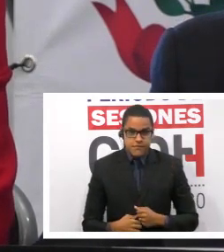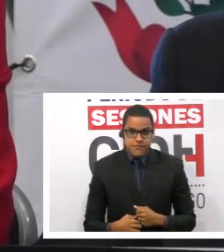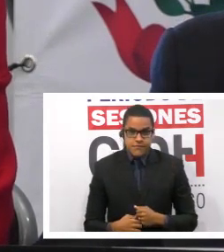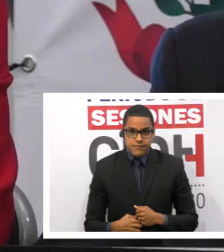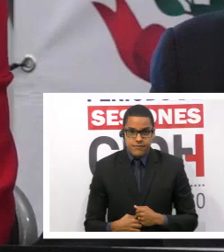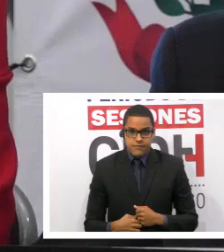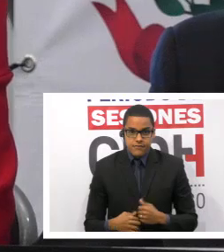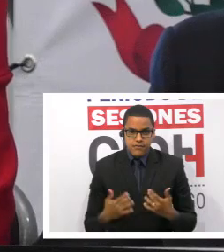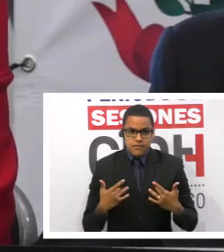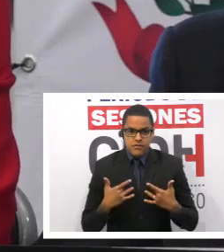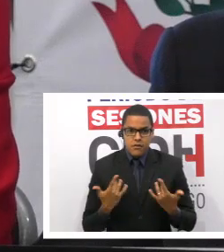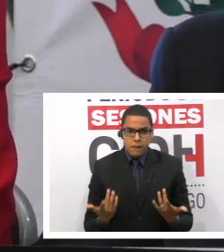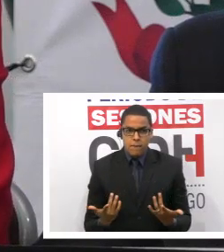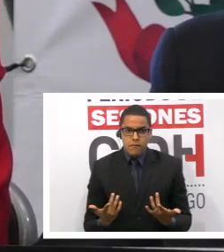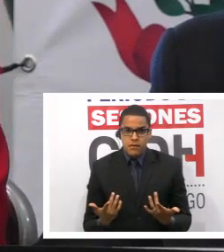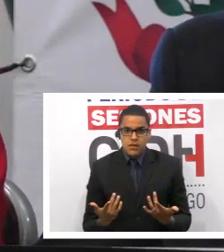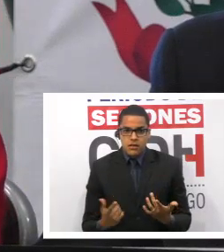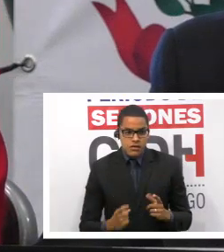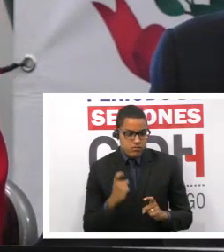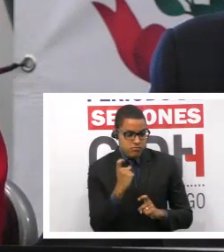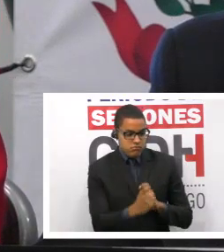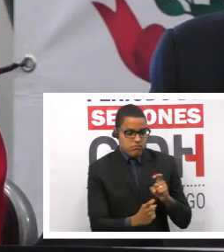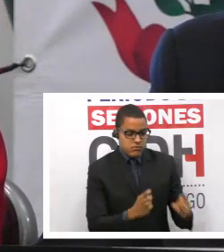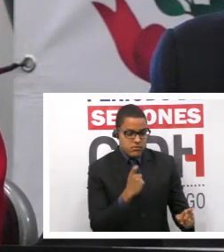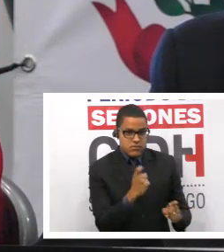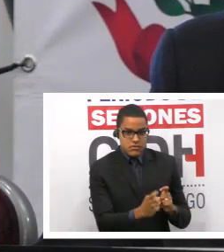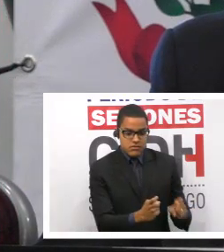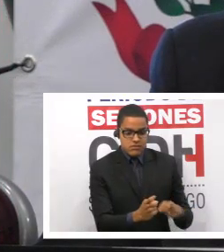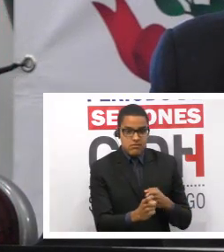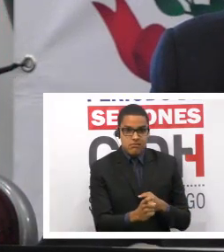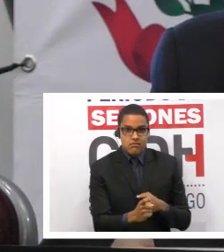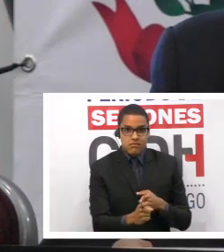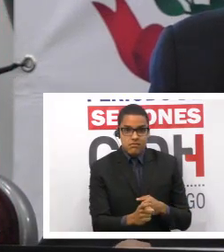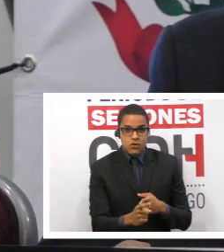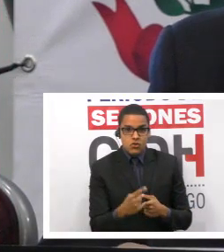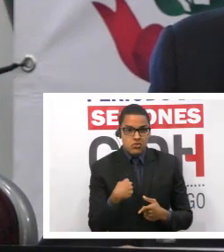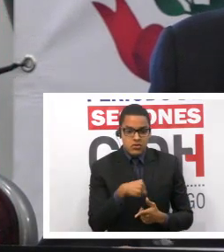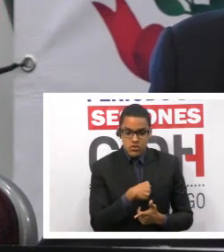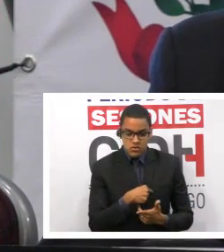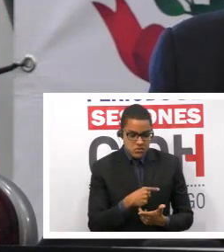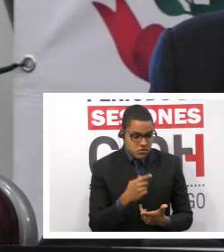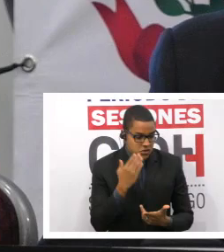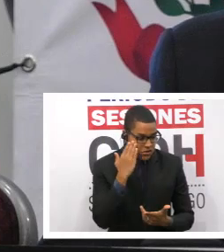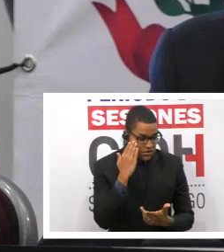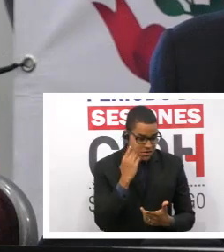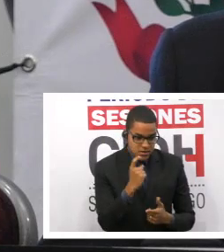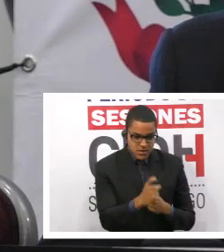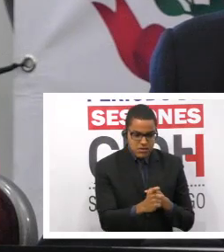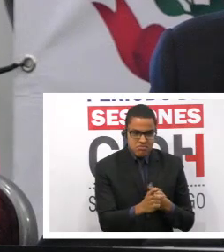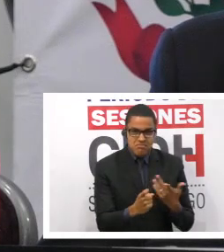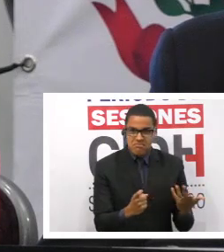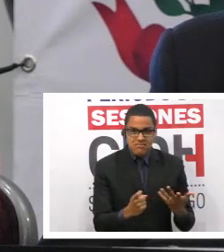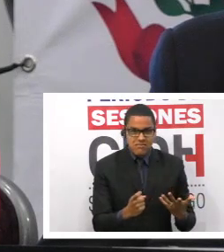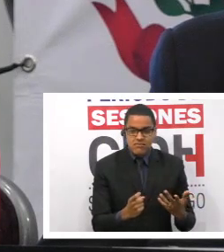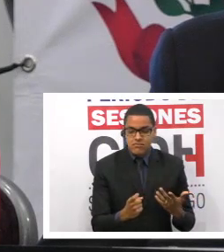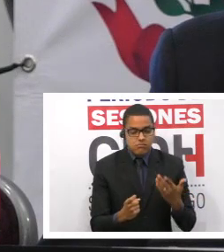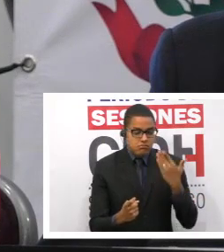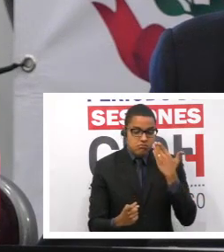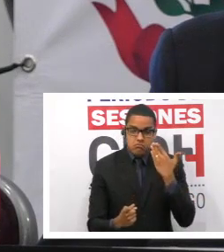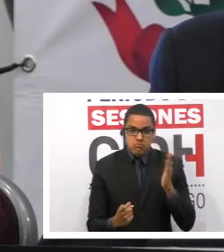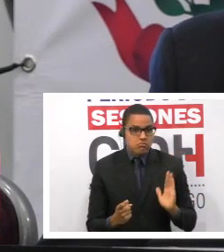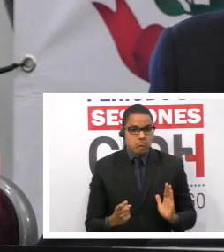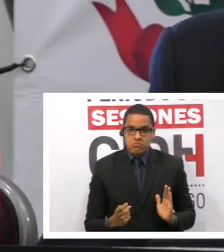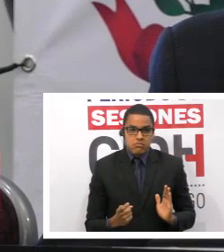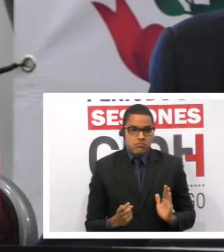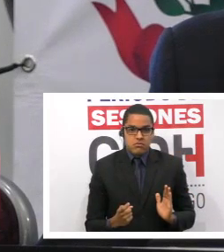identificarlos si no es con las herramientas que ustedes bien nos mencionaban de análisis presupuestarios de